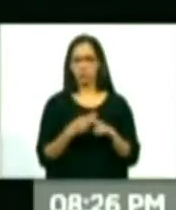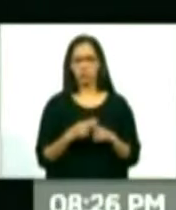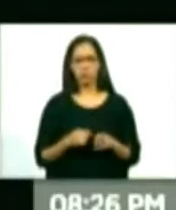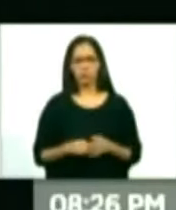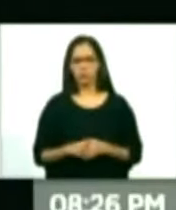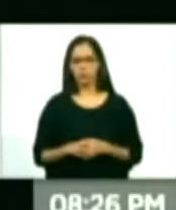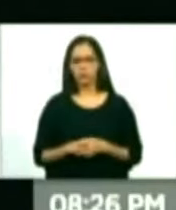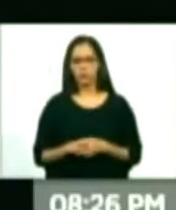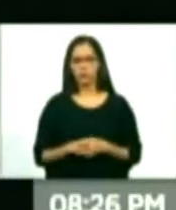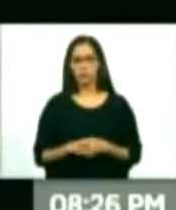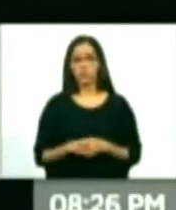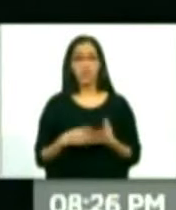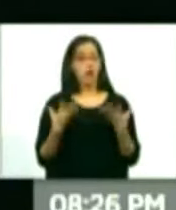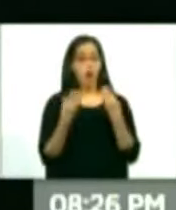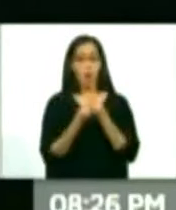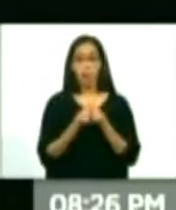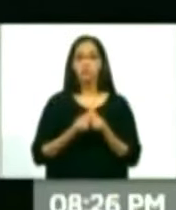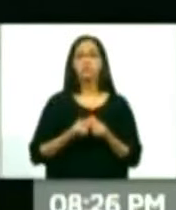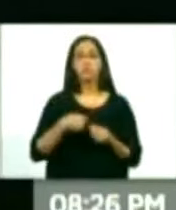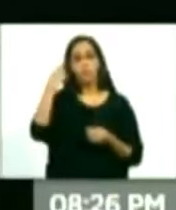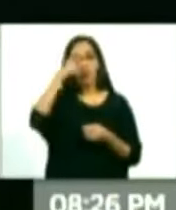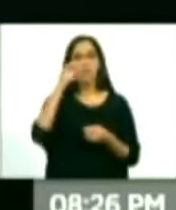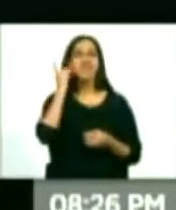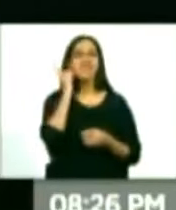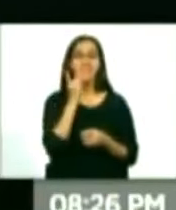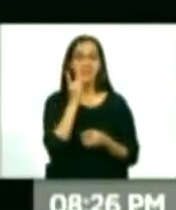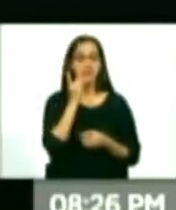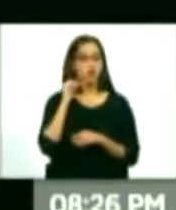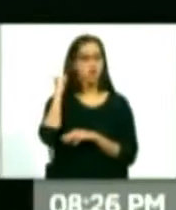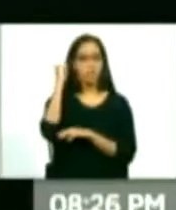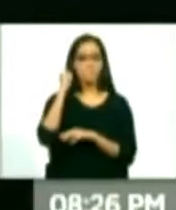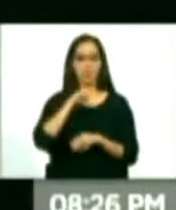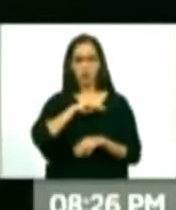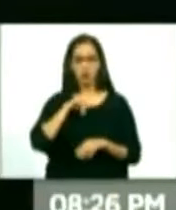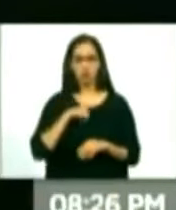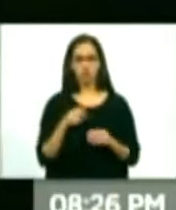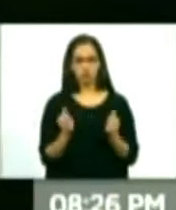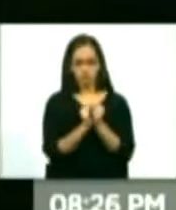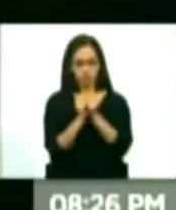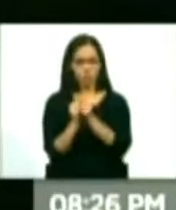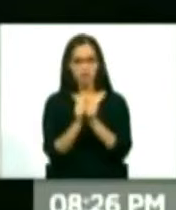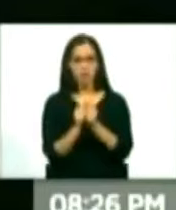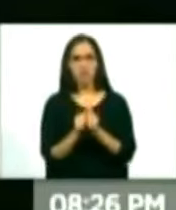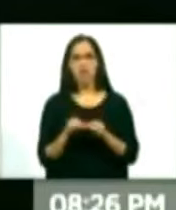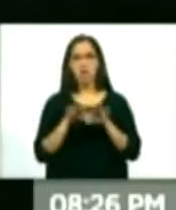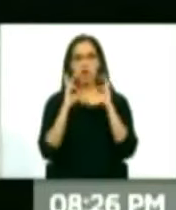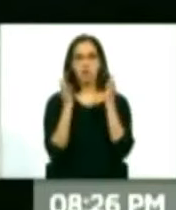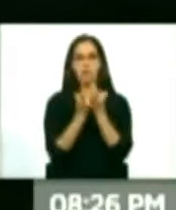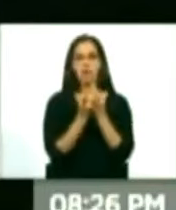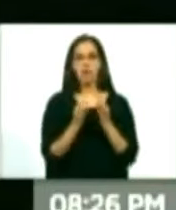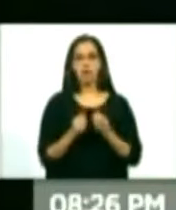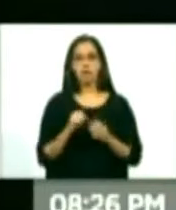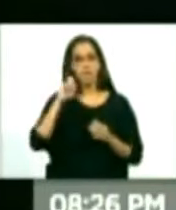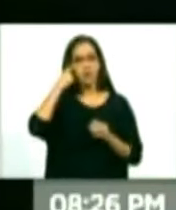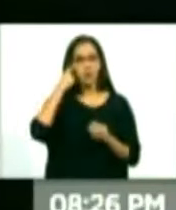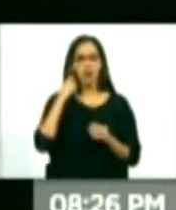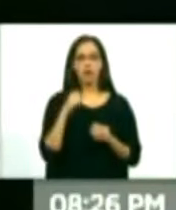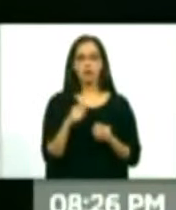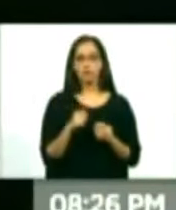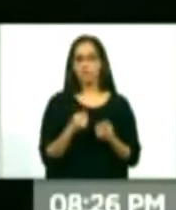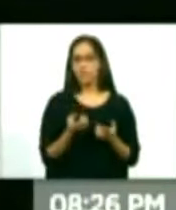Y era junto al pueblo, Darío Vivas era un campeón con nosotros, ahí los familiares. Recuerdo que Marlene un